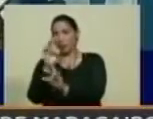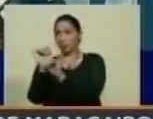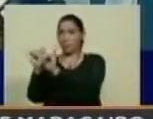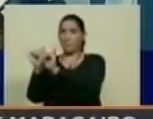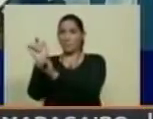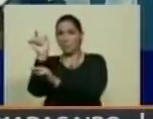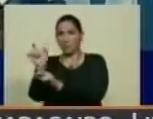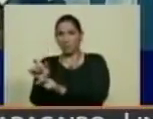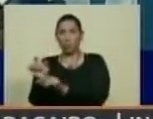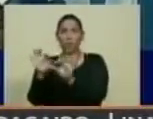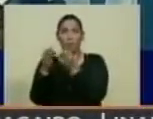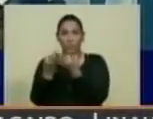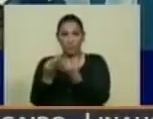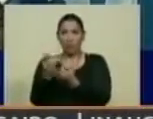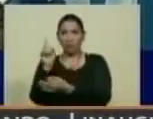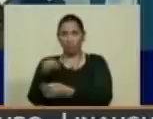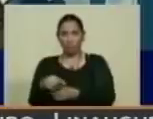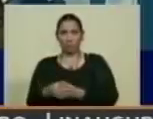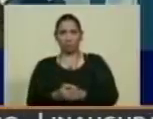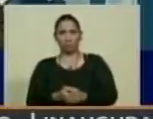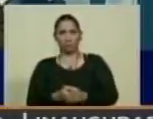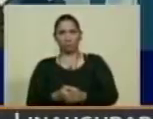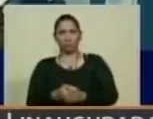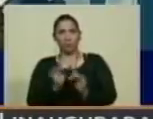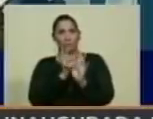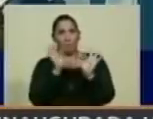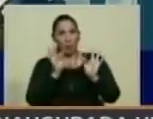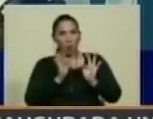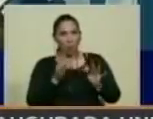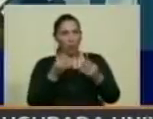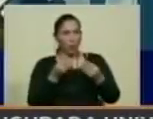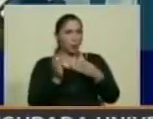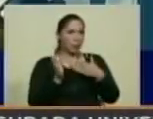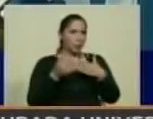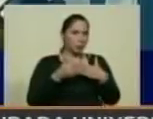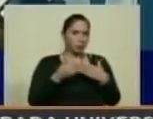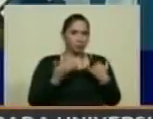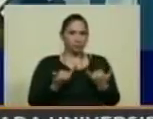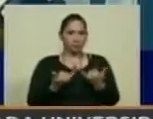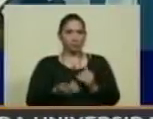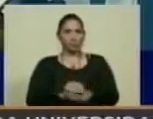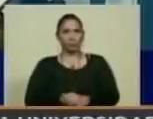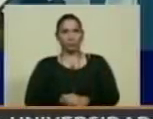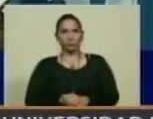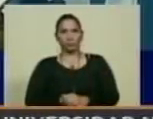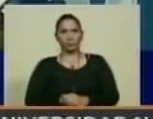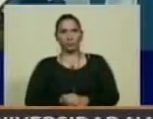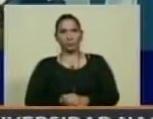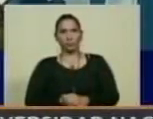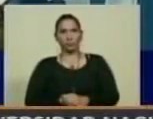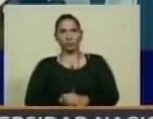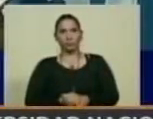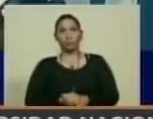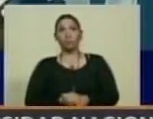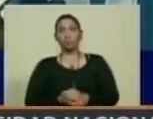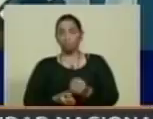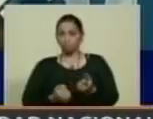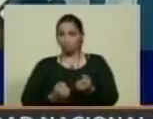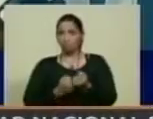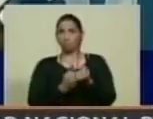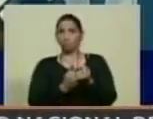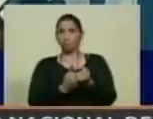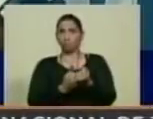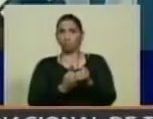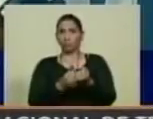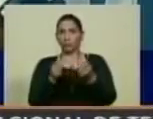familiares. En este sentido, las conclusiones se encuentran debidamente respaldadas por el